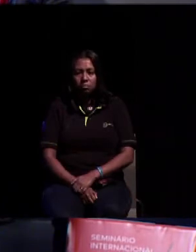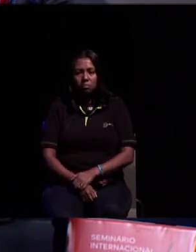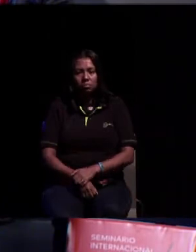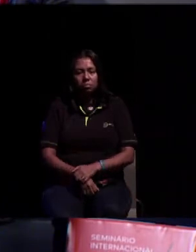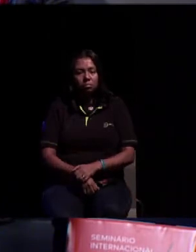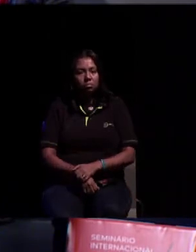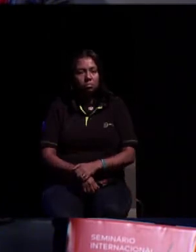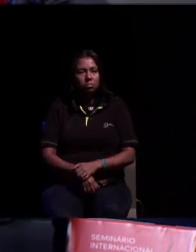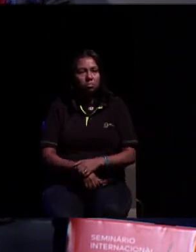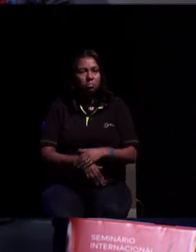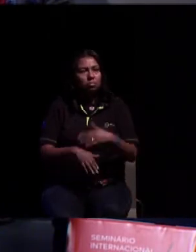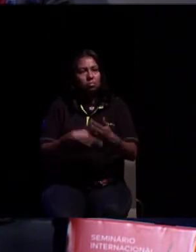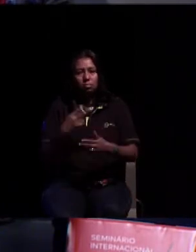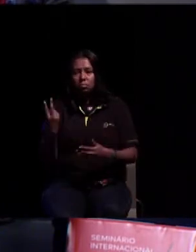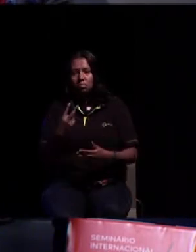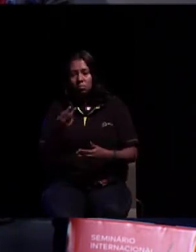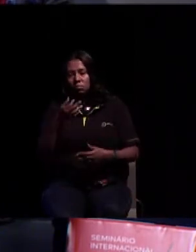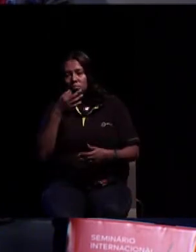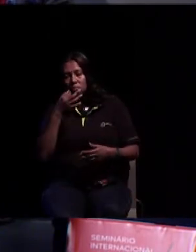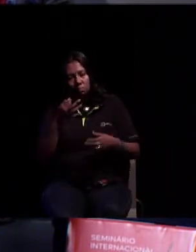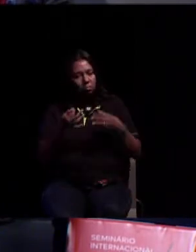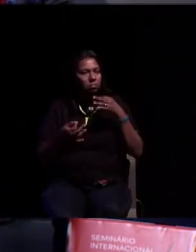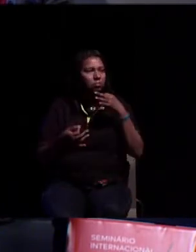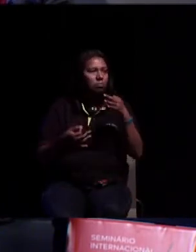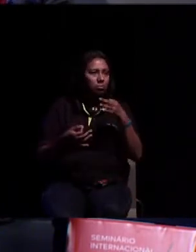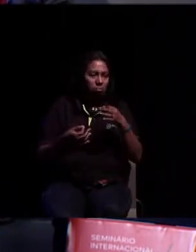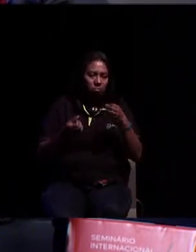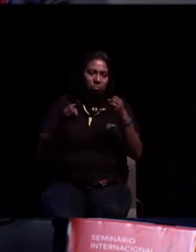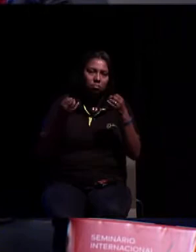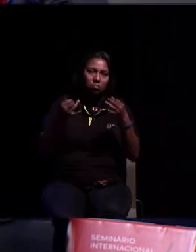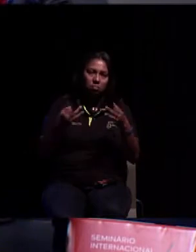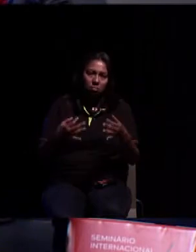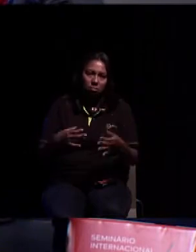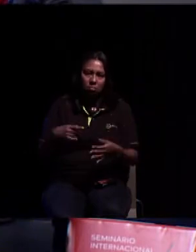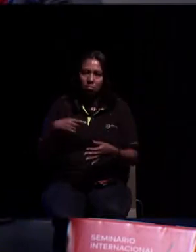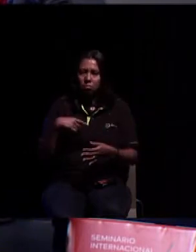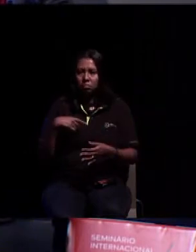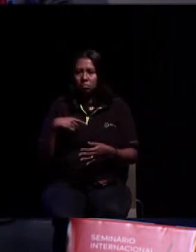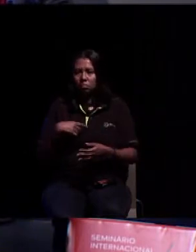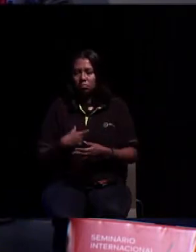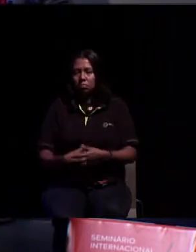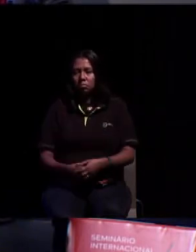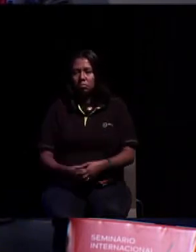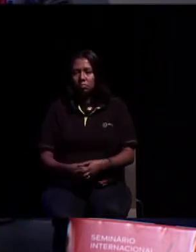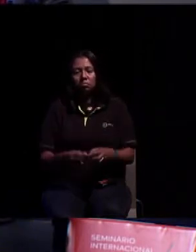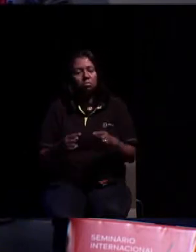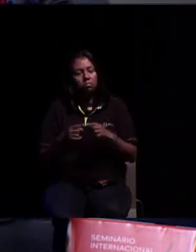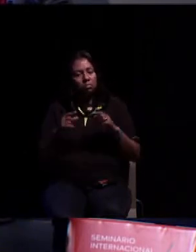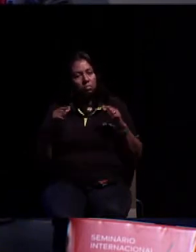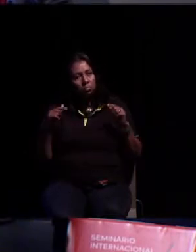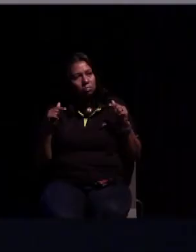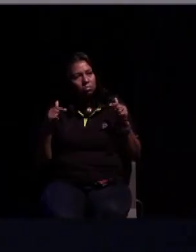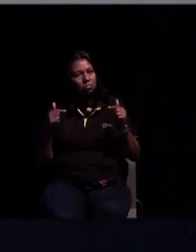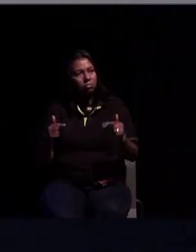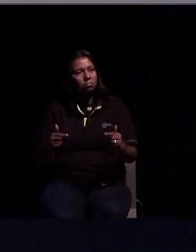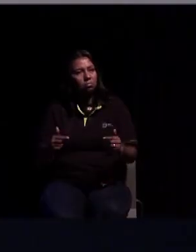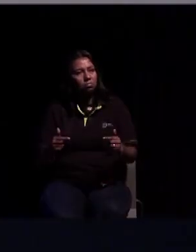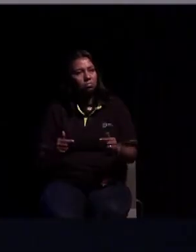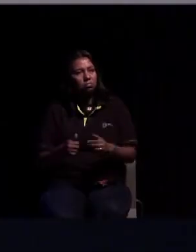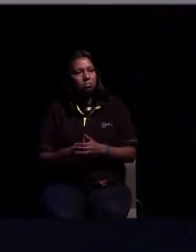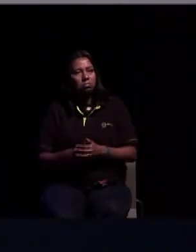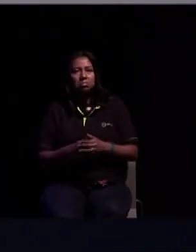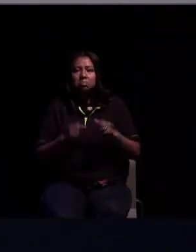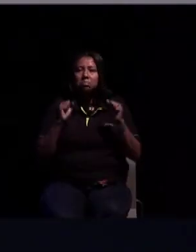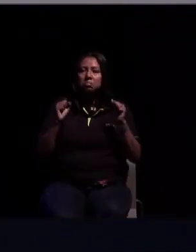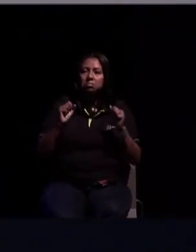Jesse y de Freya sobre qué hacemos, ¿no? ¿Cuáles son las posibilidades de